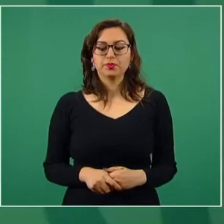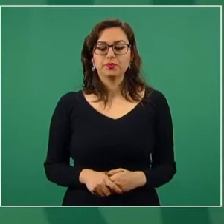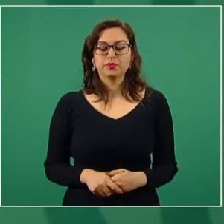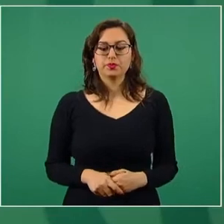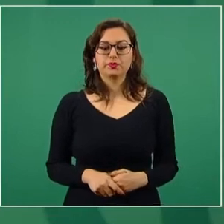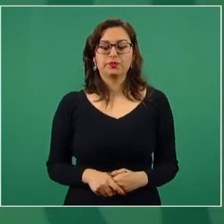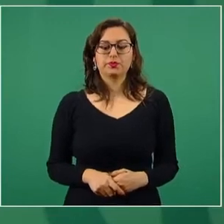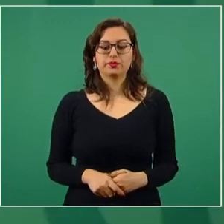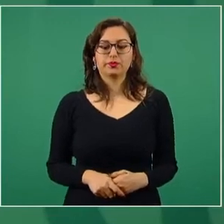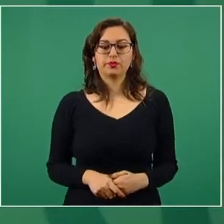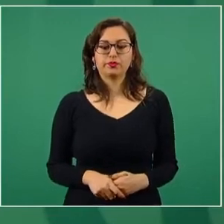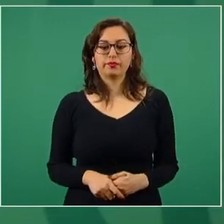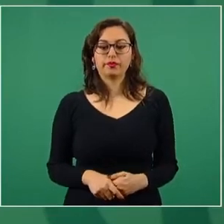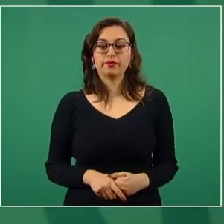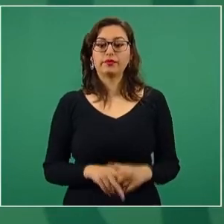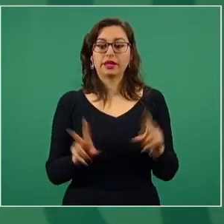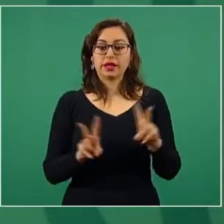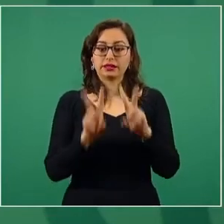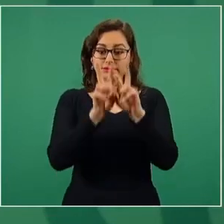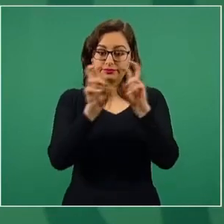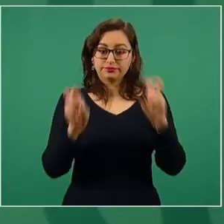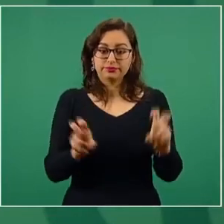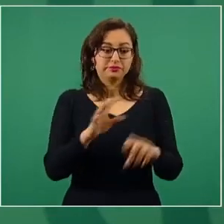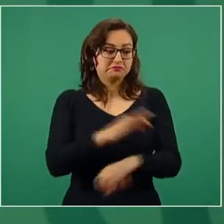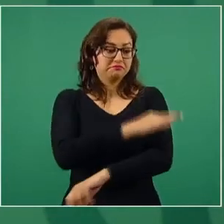ha iniciado,